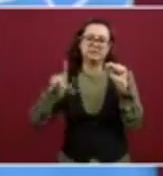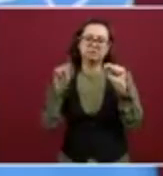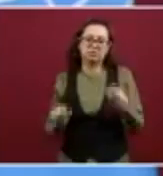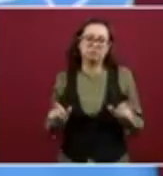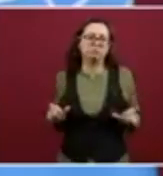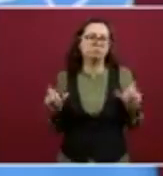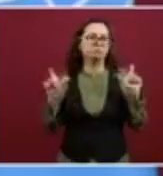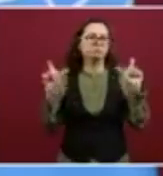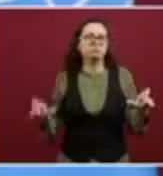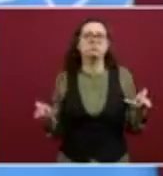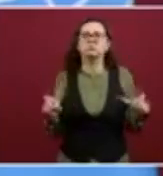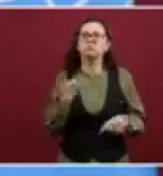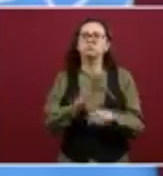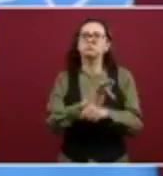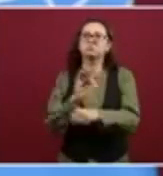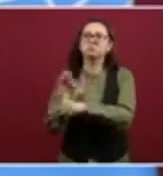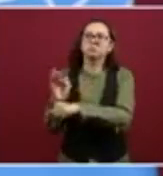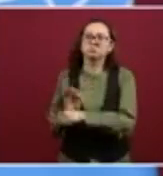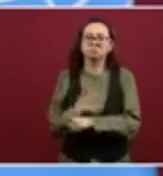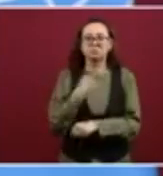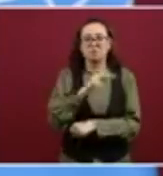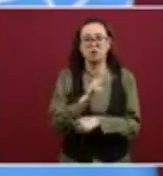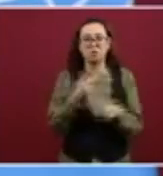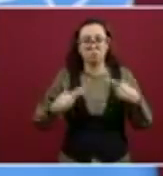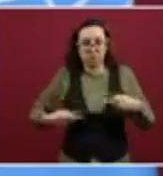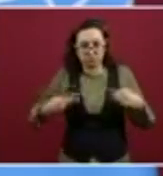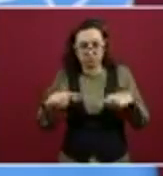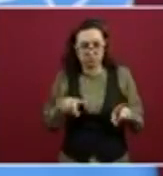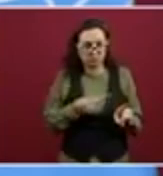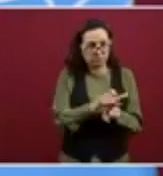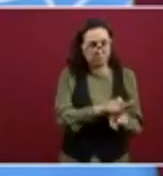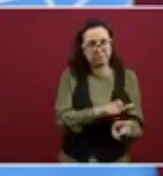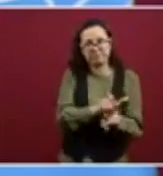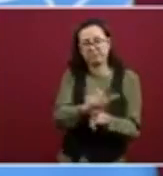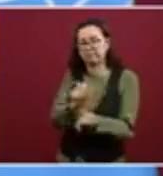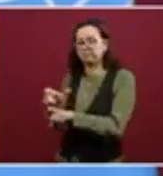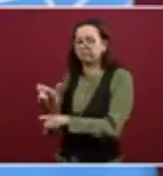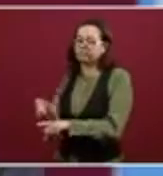no podían participar en